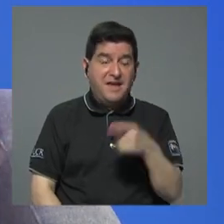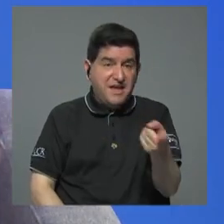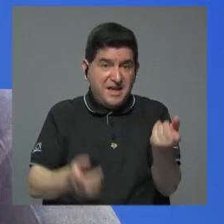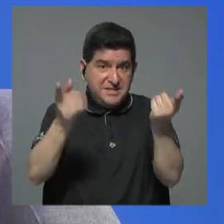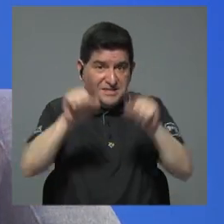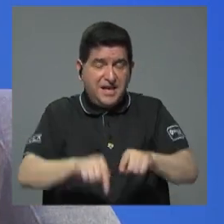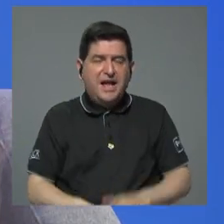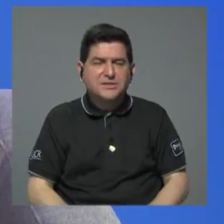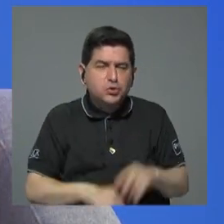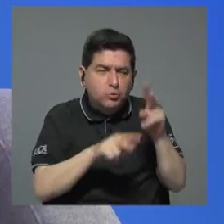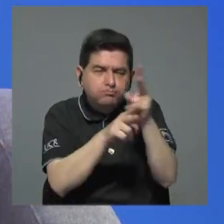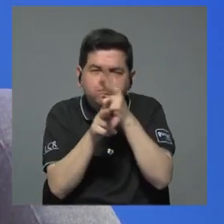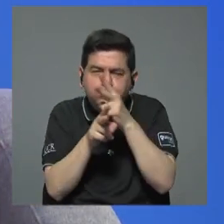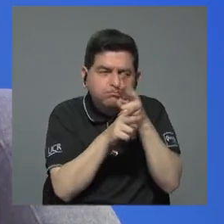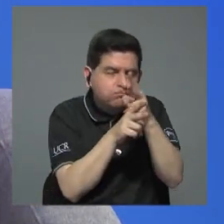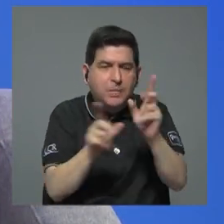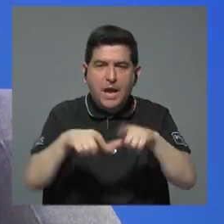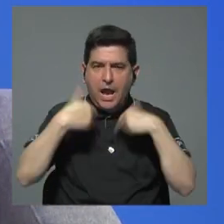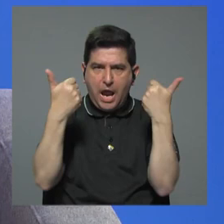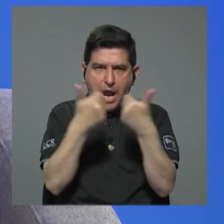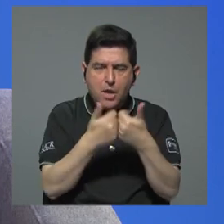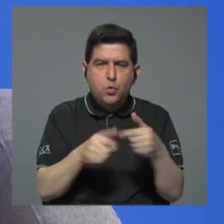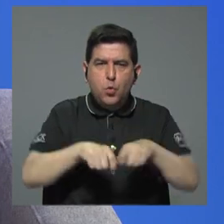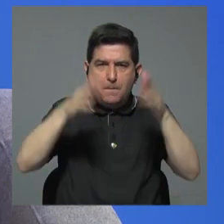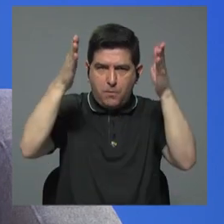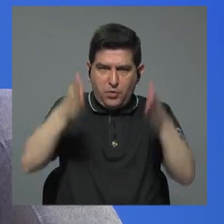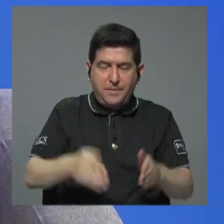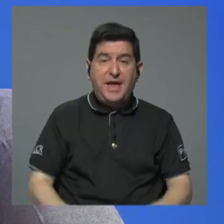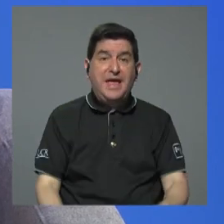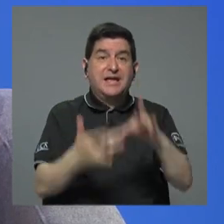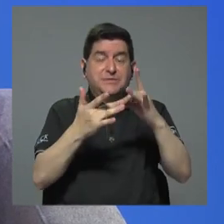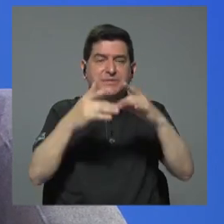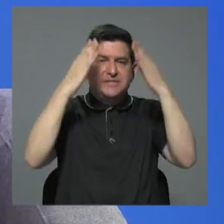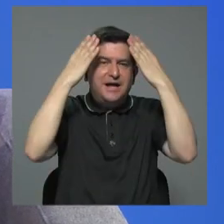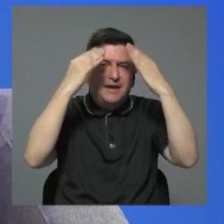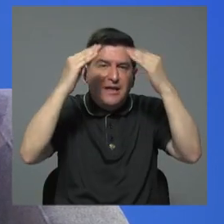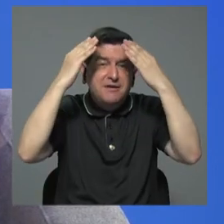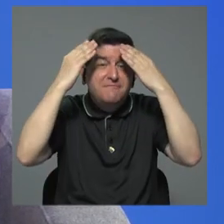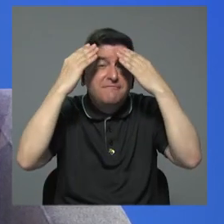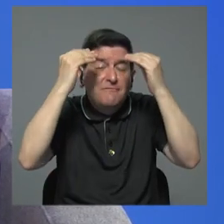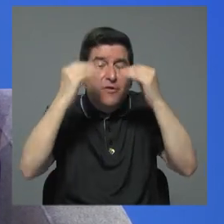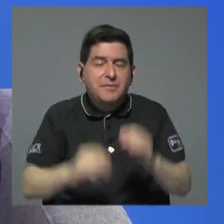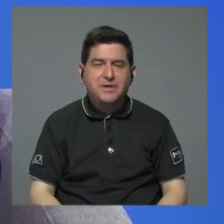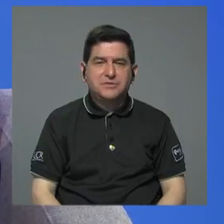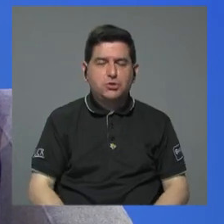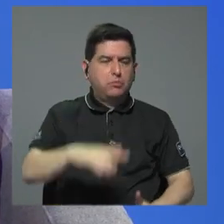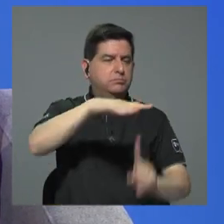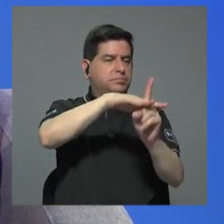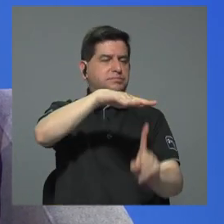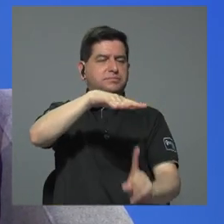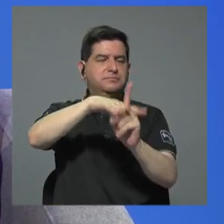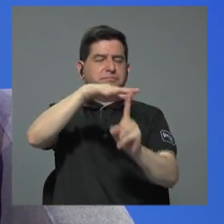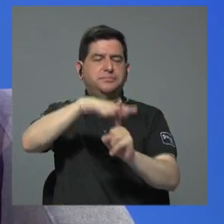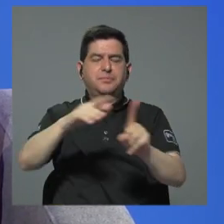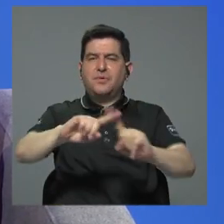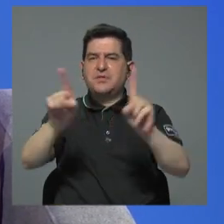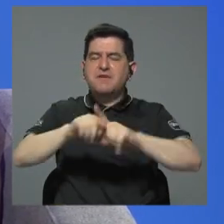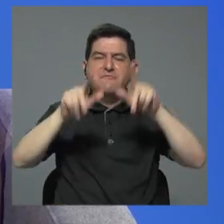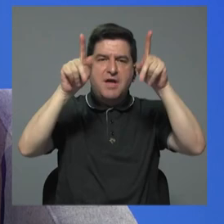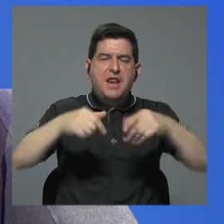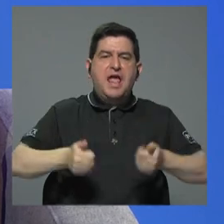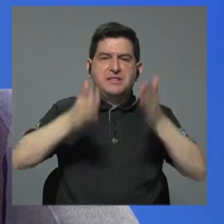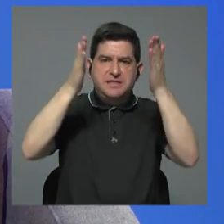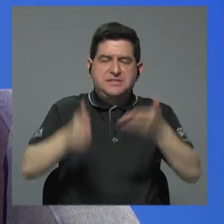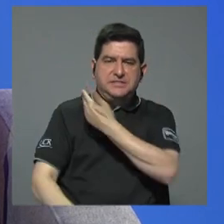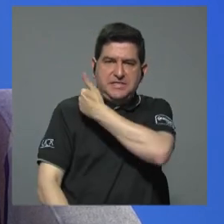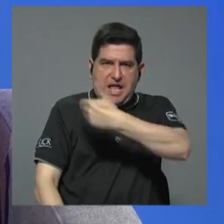se mantendrá vigilante este grupo de periodistas sobre todas las informaciones que vayan a surgir de las distintas personas